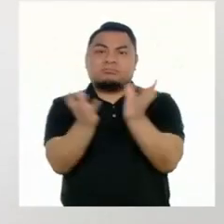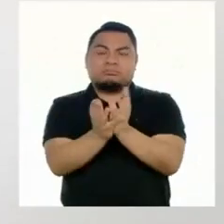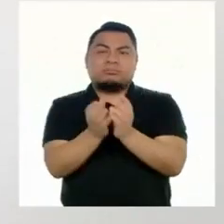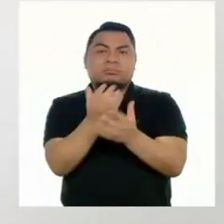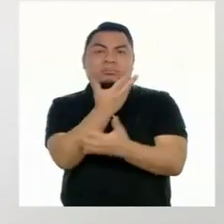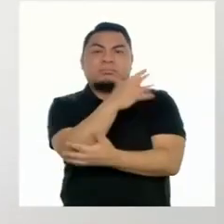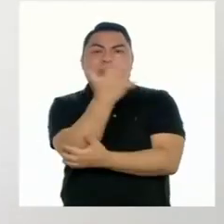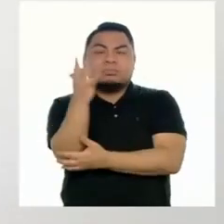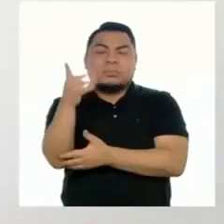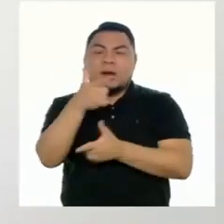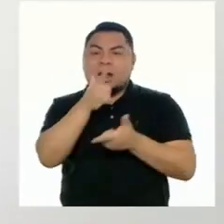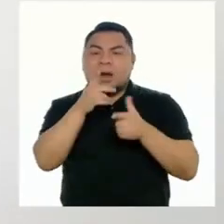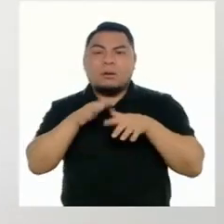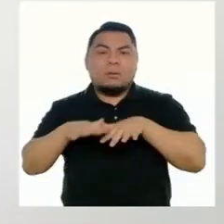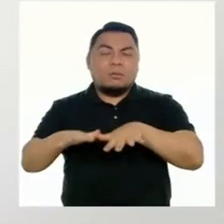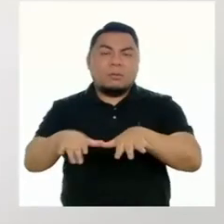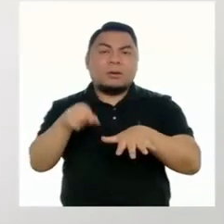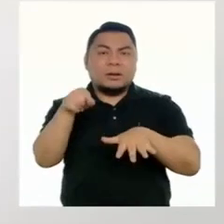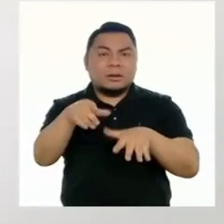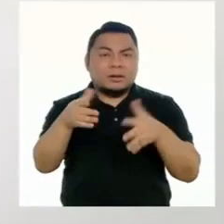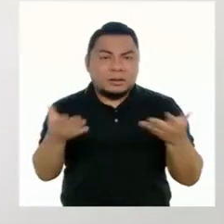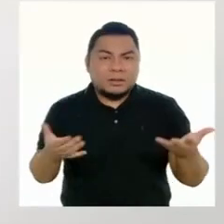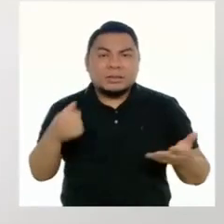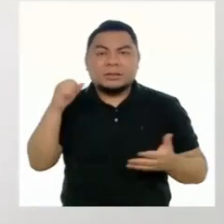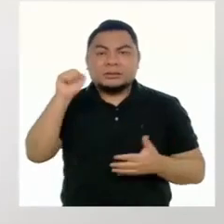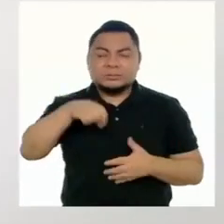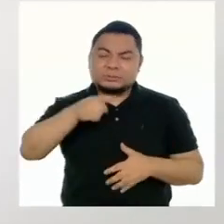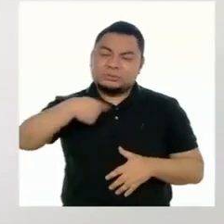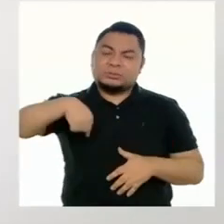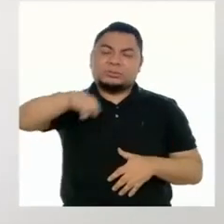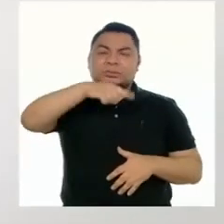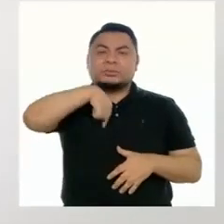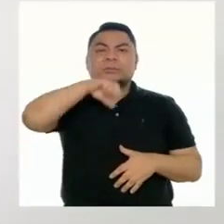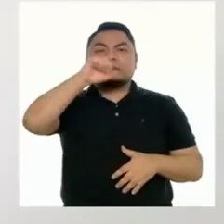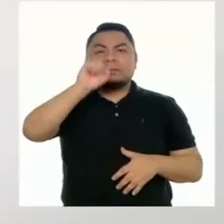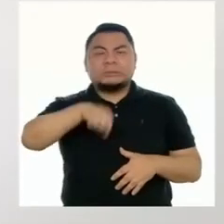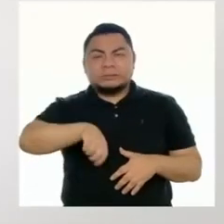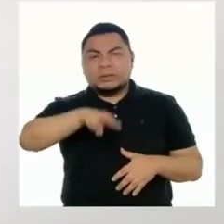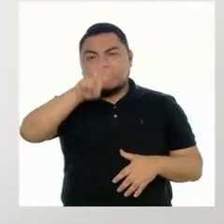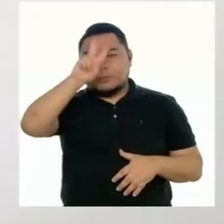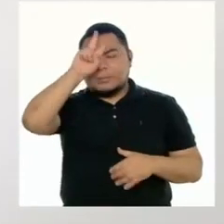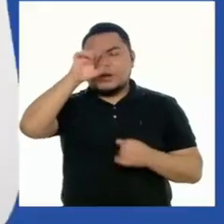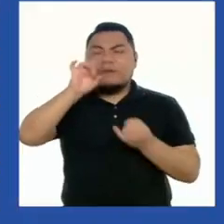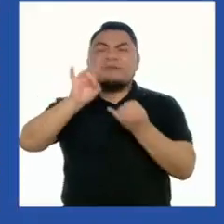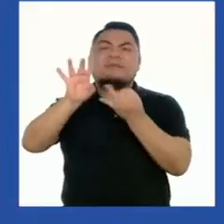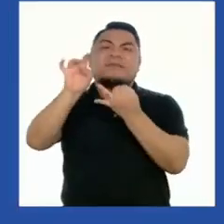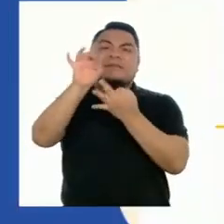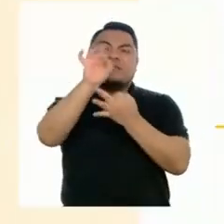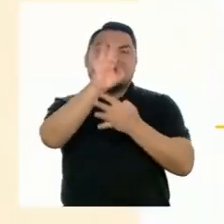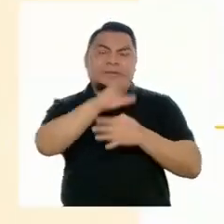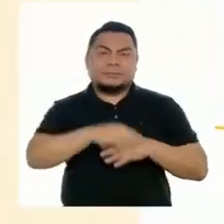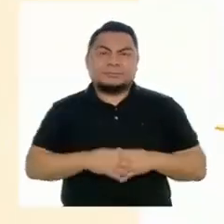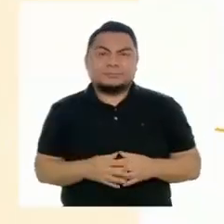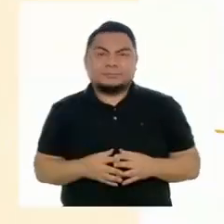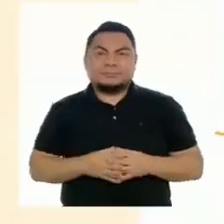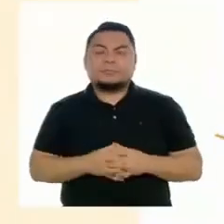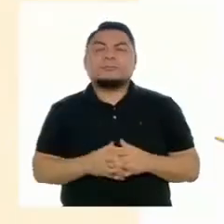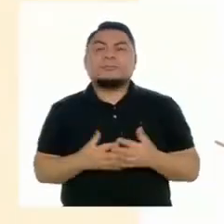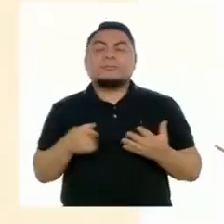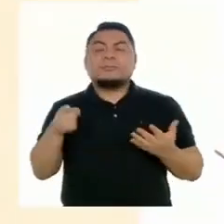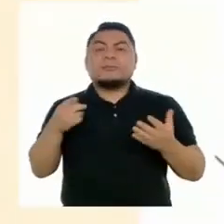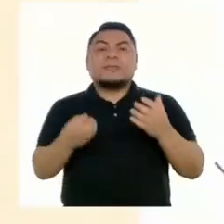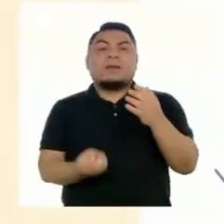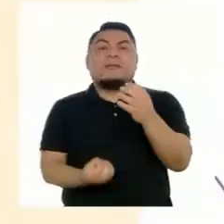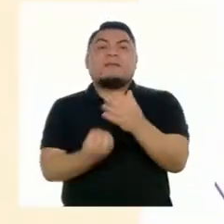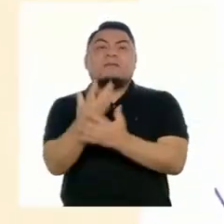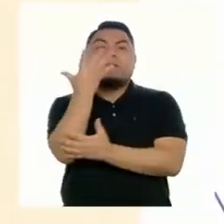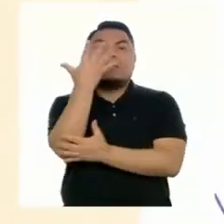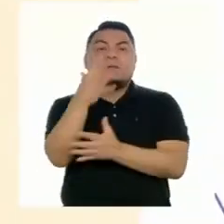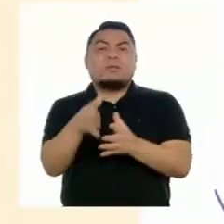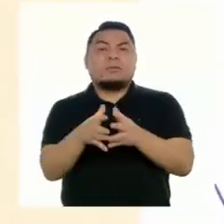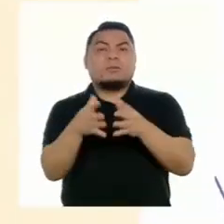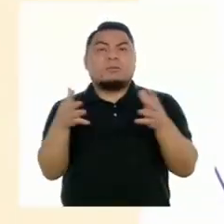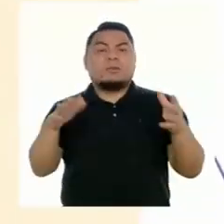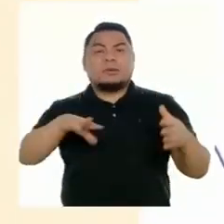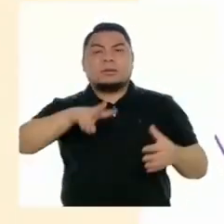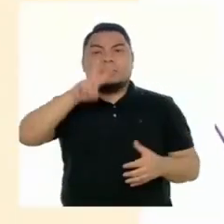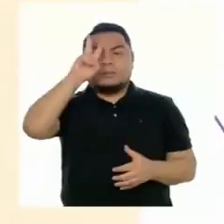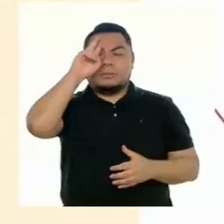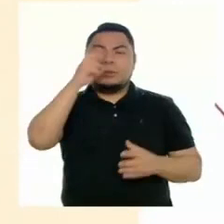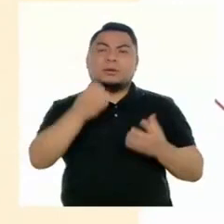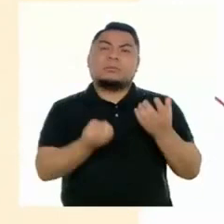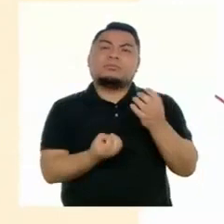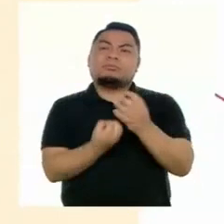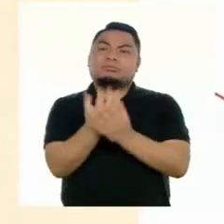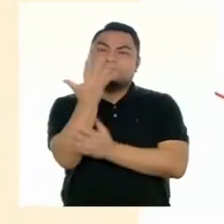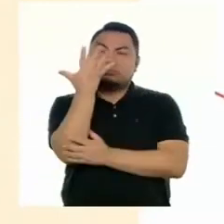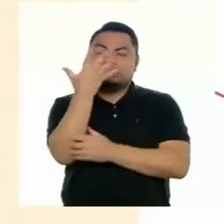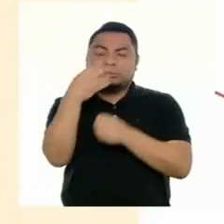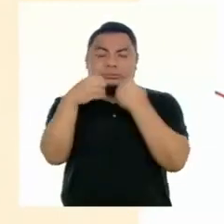algunas razones por las cuales somos un país megadiverso. La flora vascular en el Perú, es decir, plantas